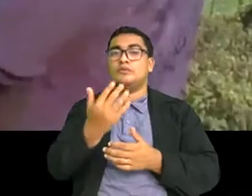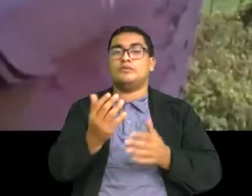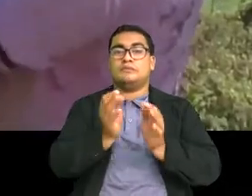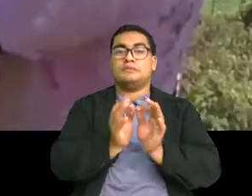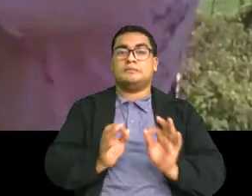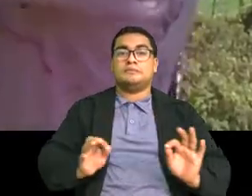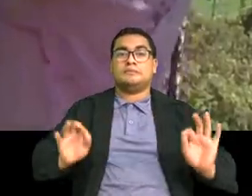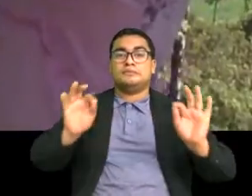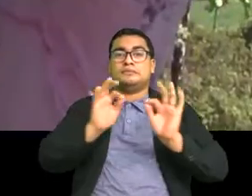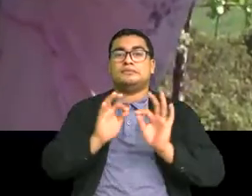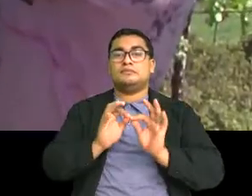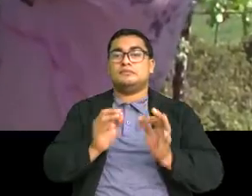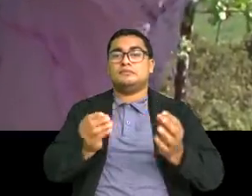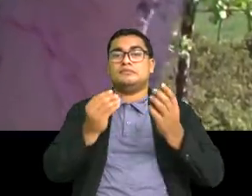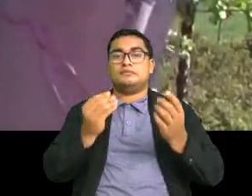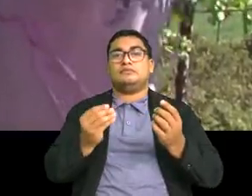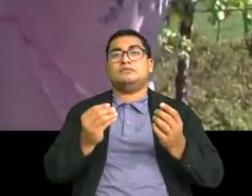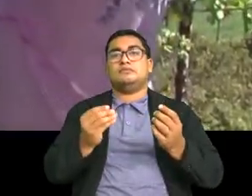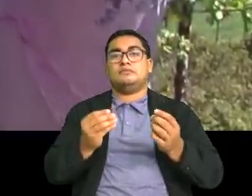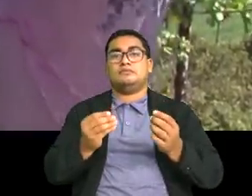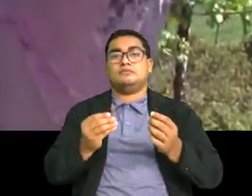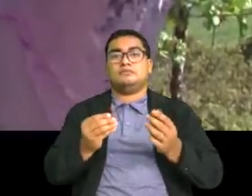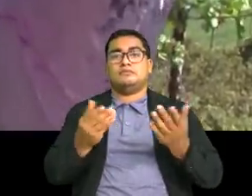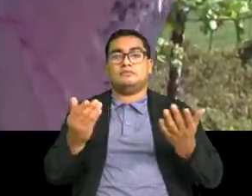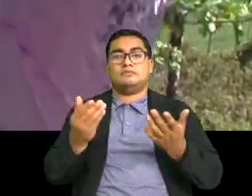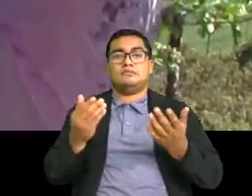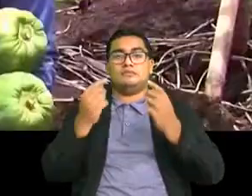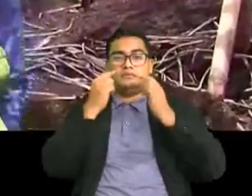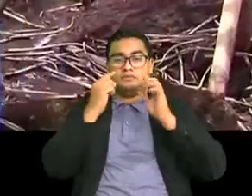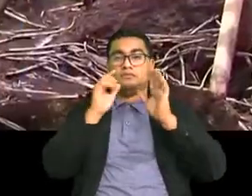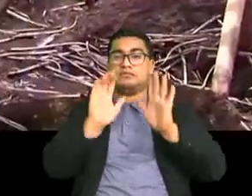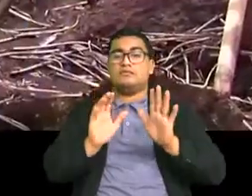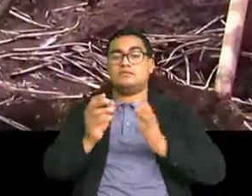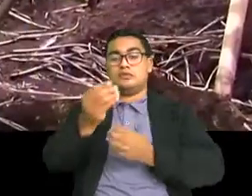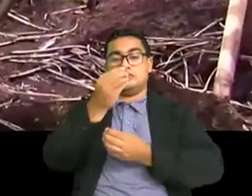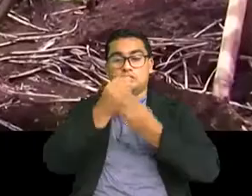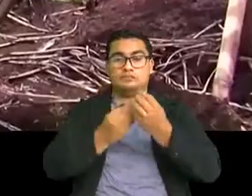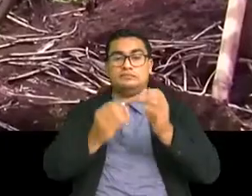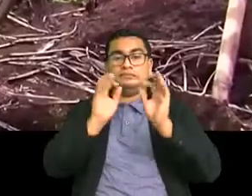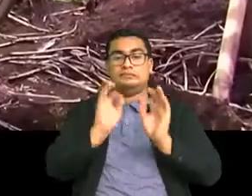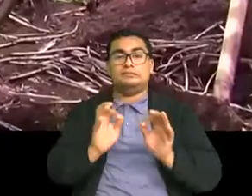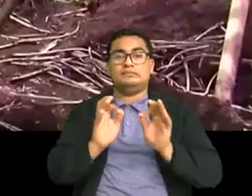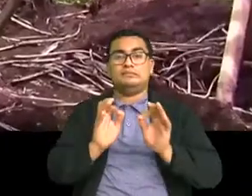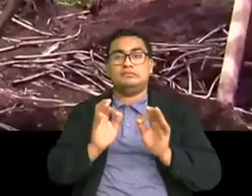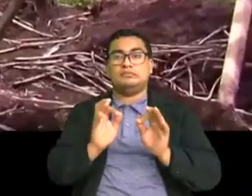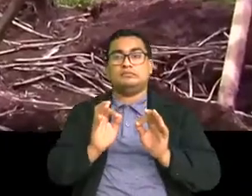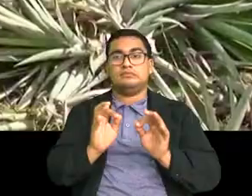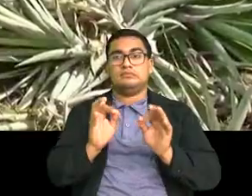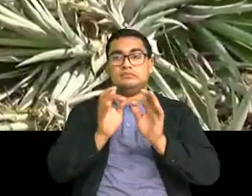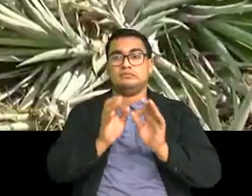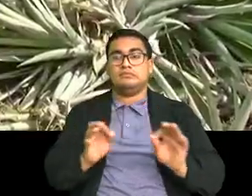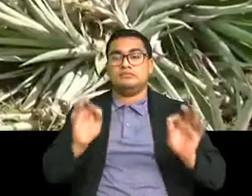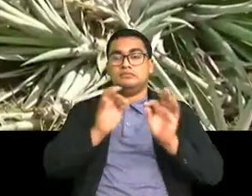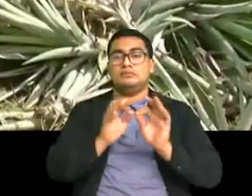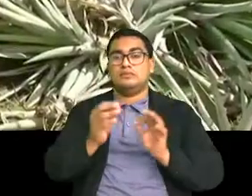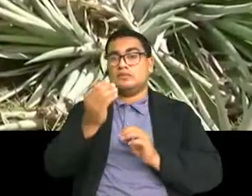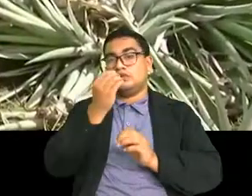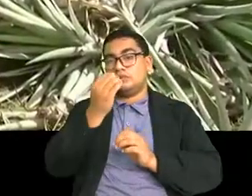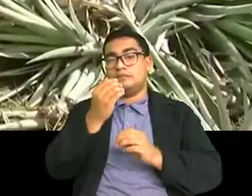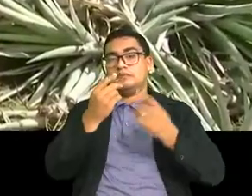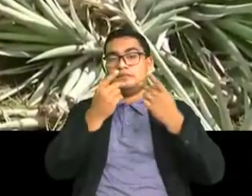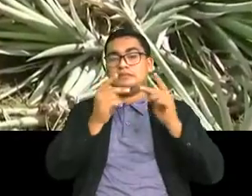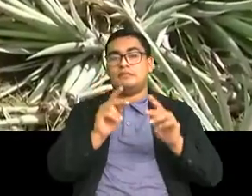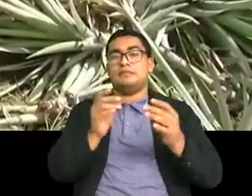de asegurar en primer lugar la según nuestra seguridad alimentaria y nutricional y la disponibilidad de nuestros alimentos pero también nosotros